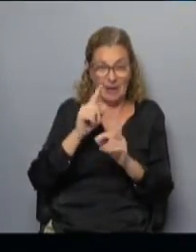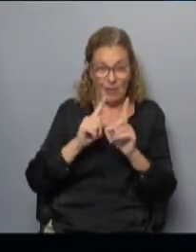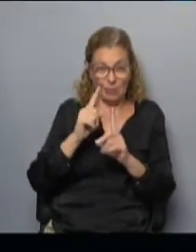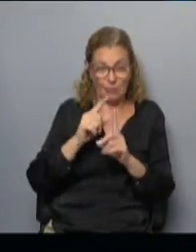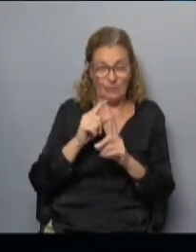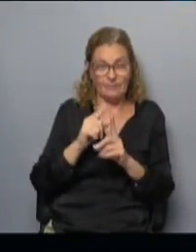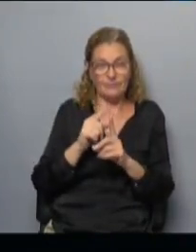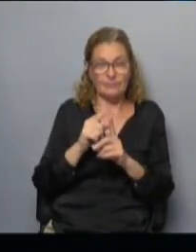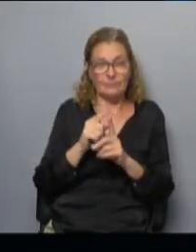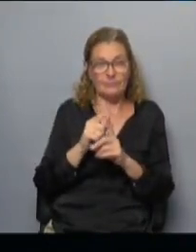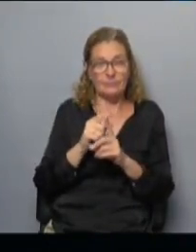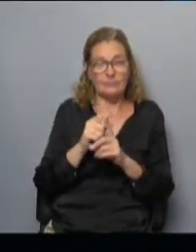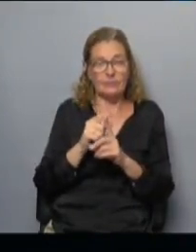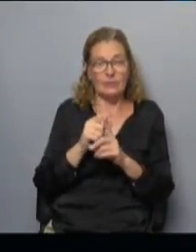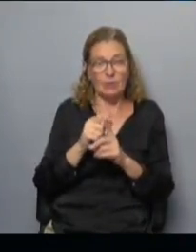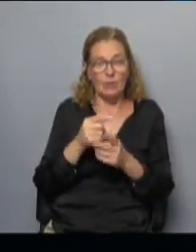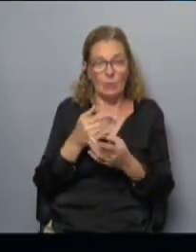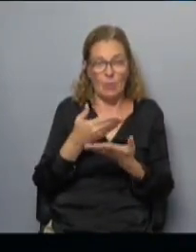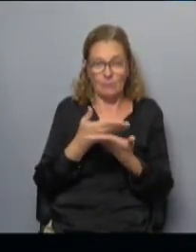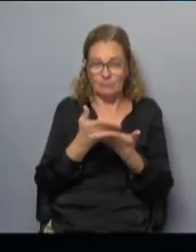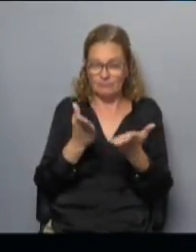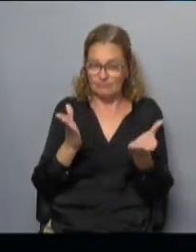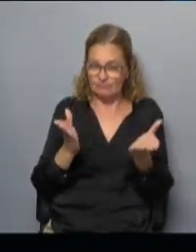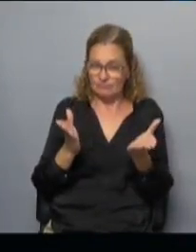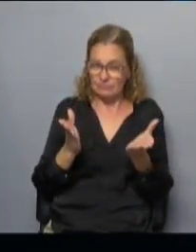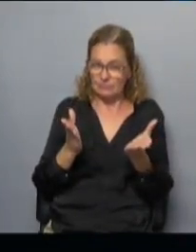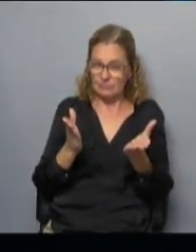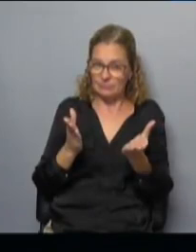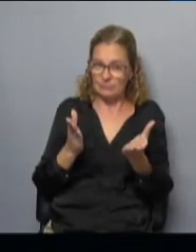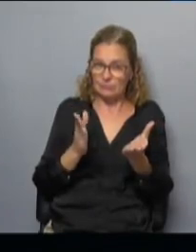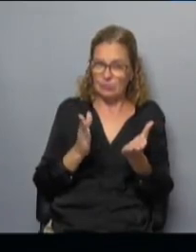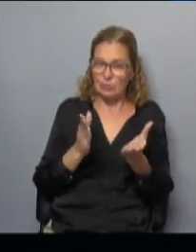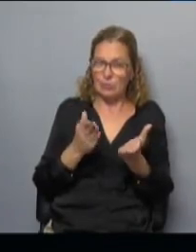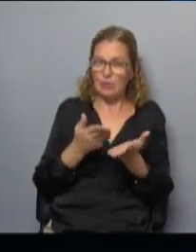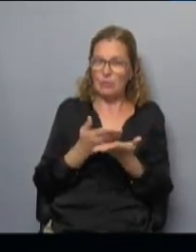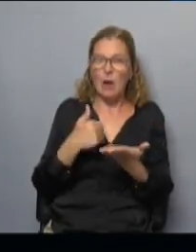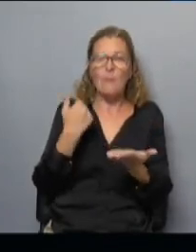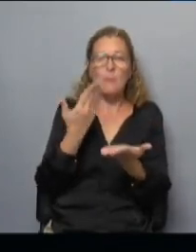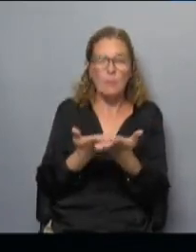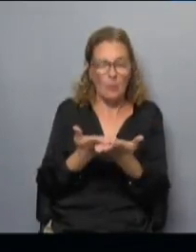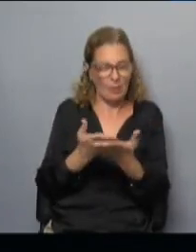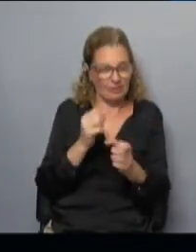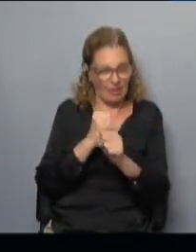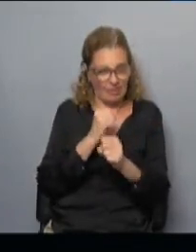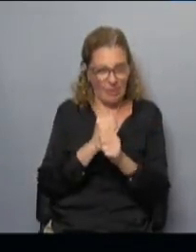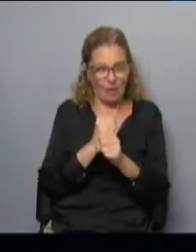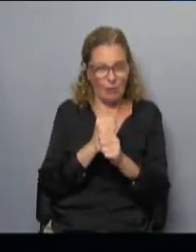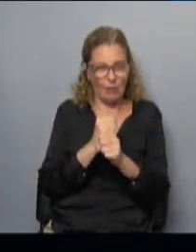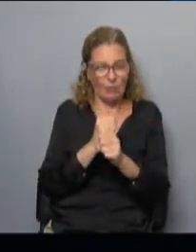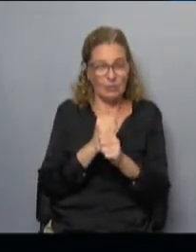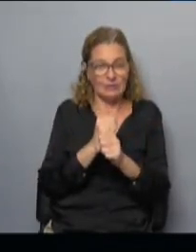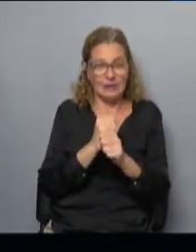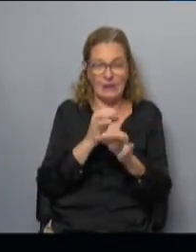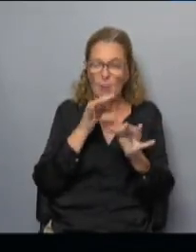porque los modelos me llamen a una propuesta de trabajo que tenía su fundamento